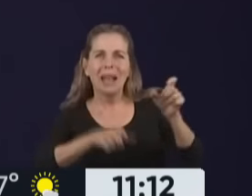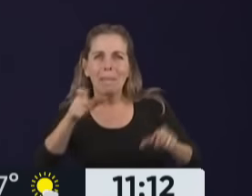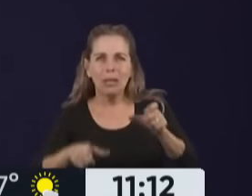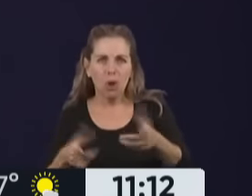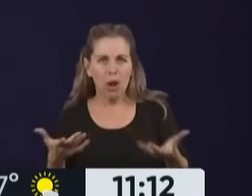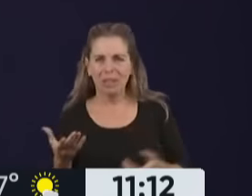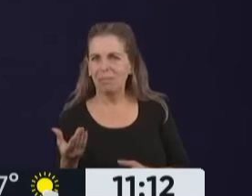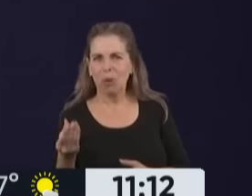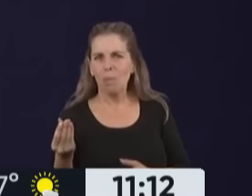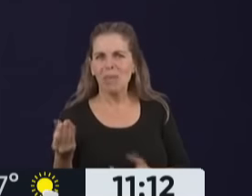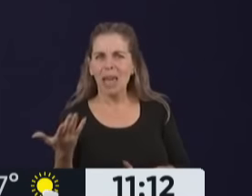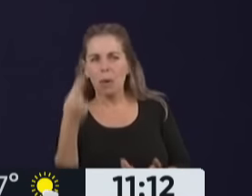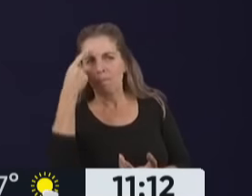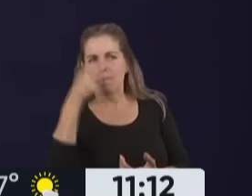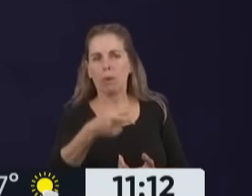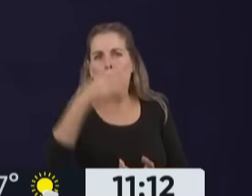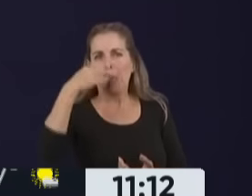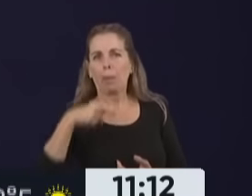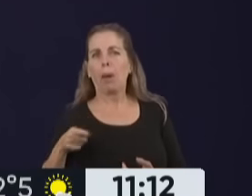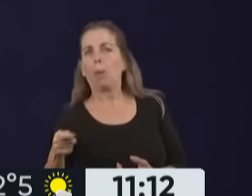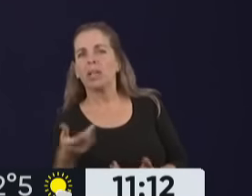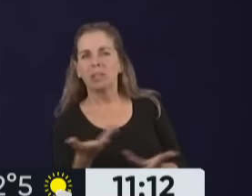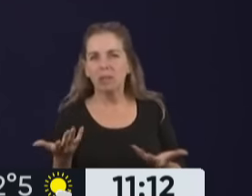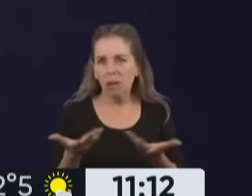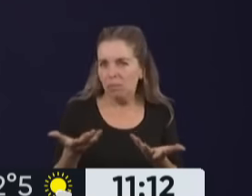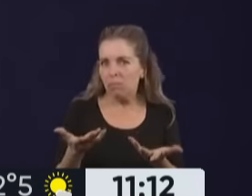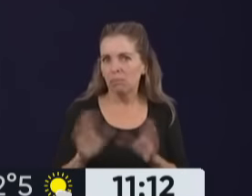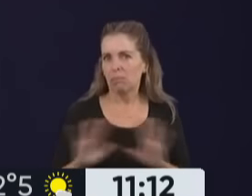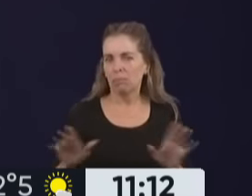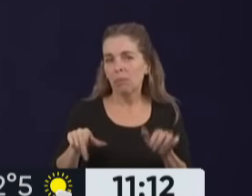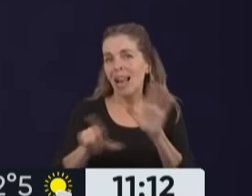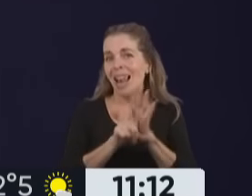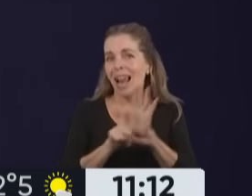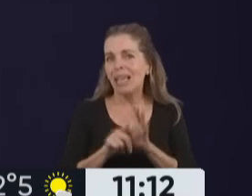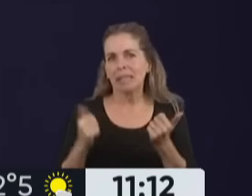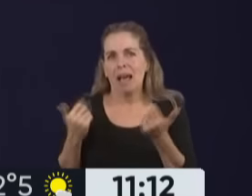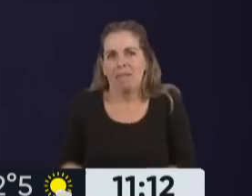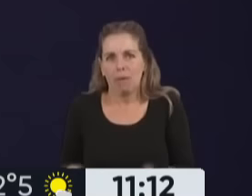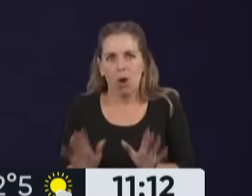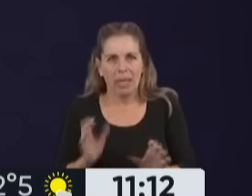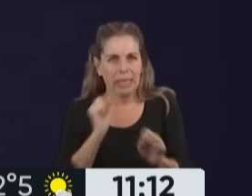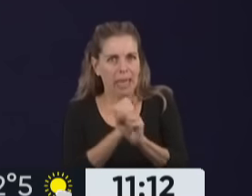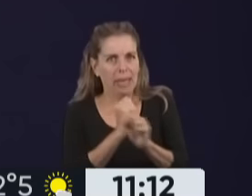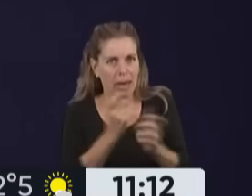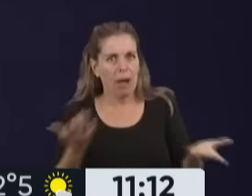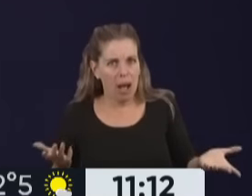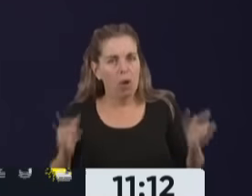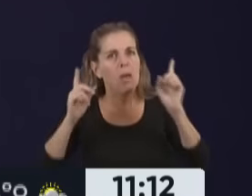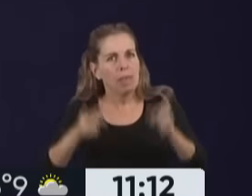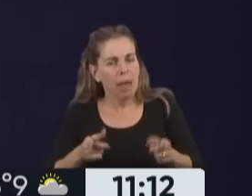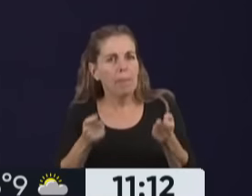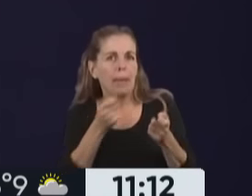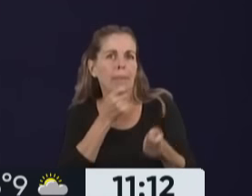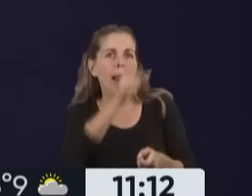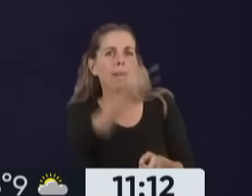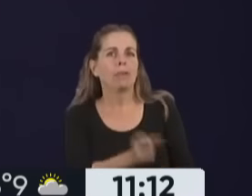Esa es la intención de parte de la ley. Por supuesto que la ley también da libertad al